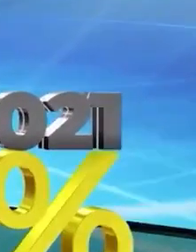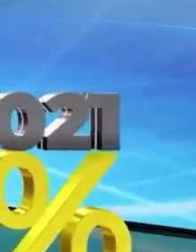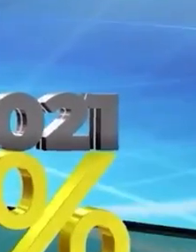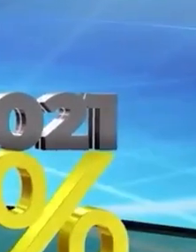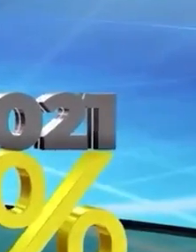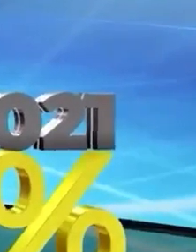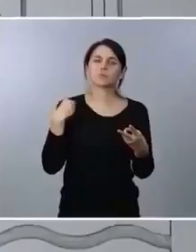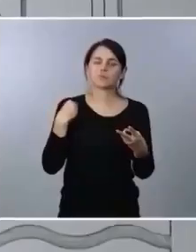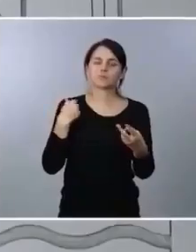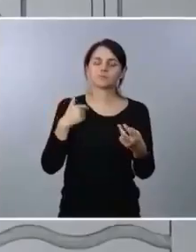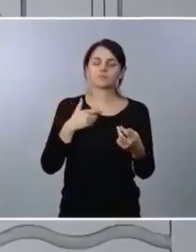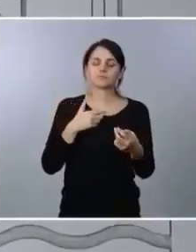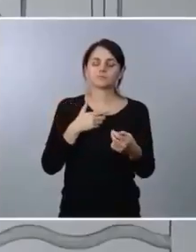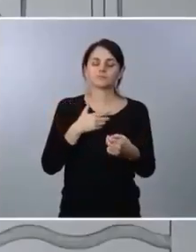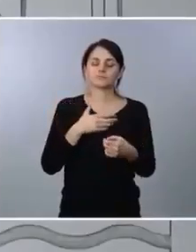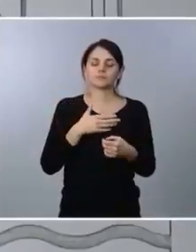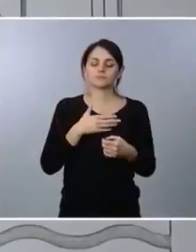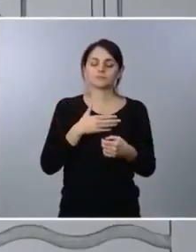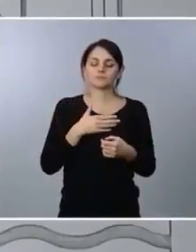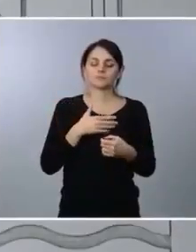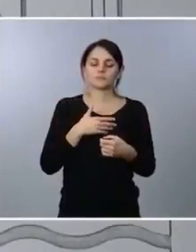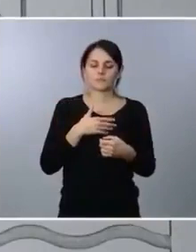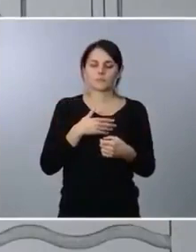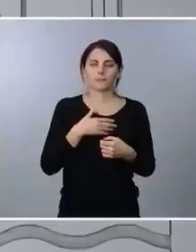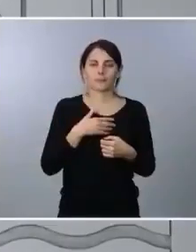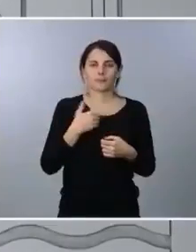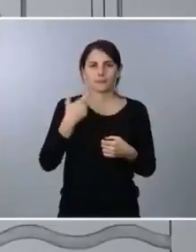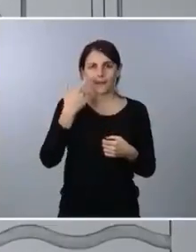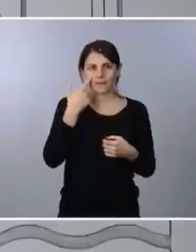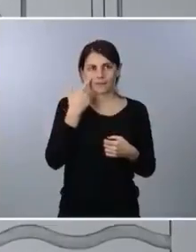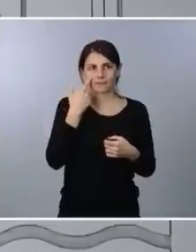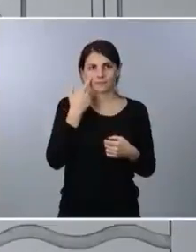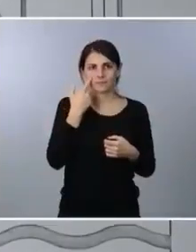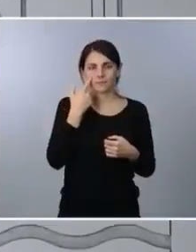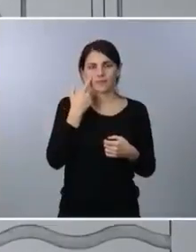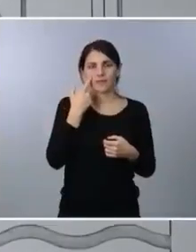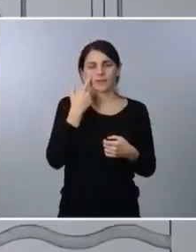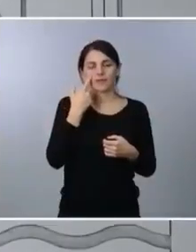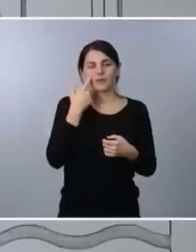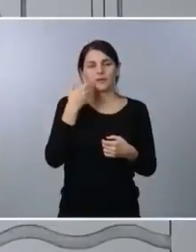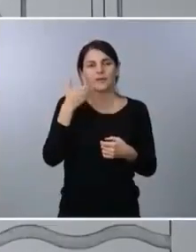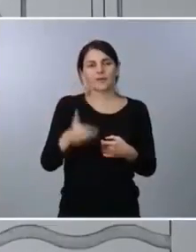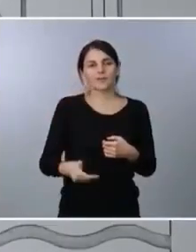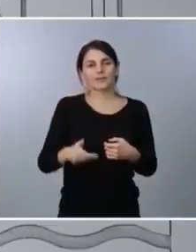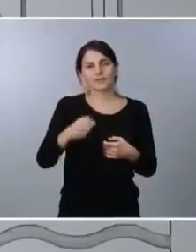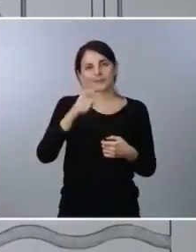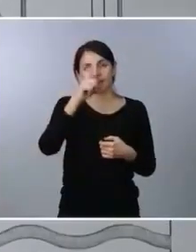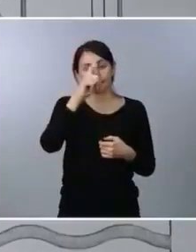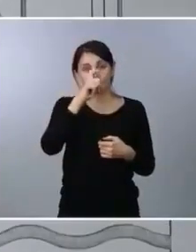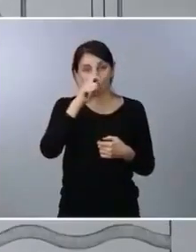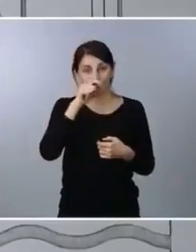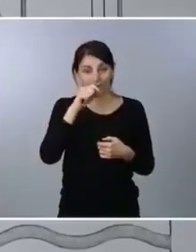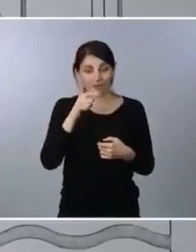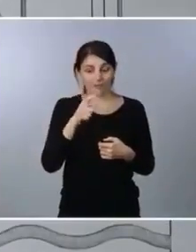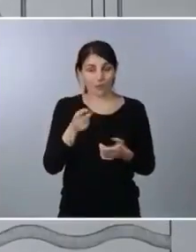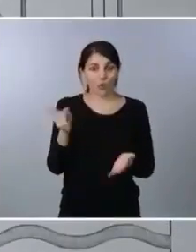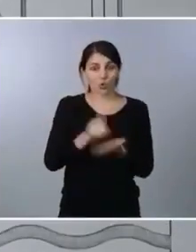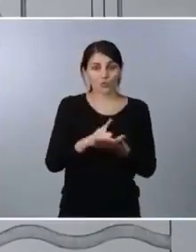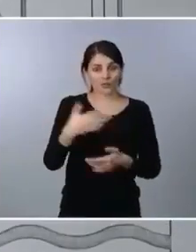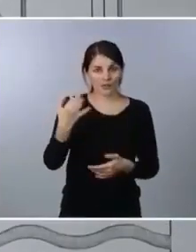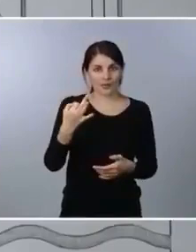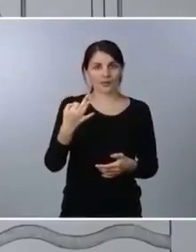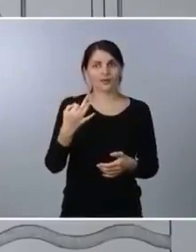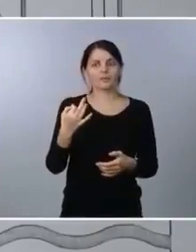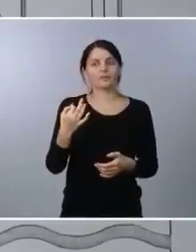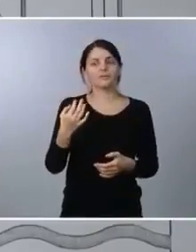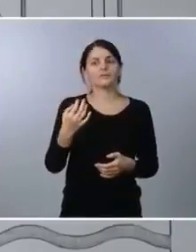permitía. Me parece importante volver a recordar que hoy por hoy el reglamento europeo impide la bajada